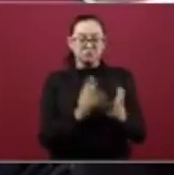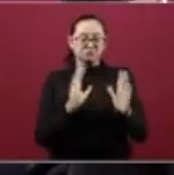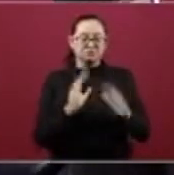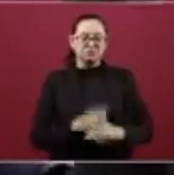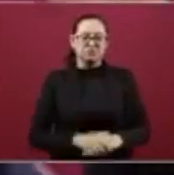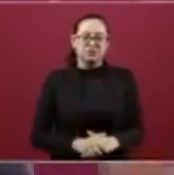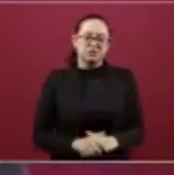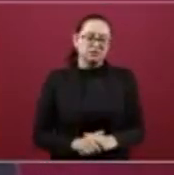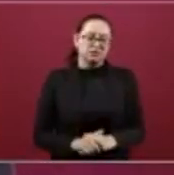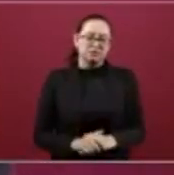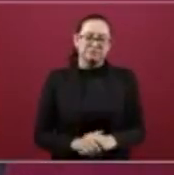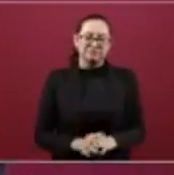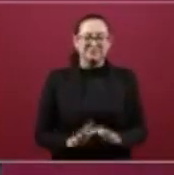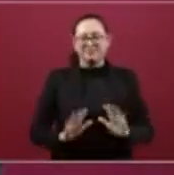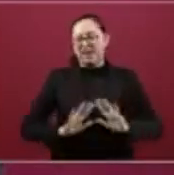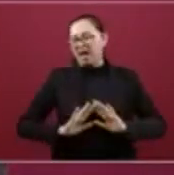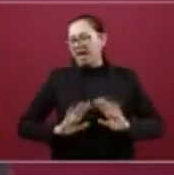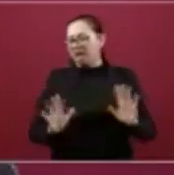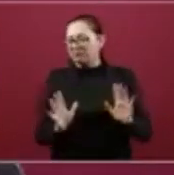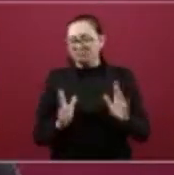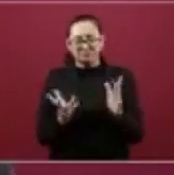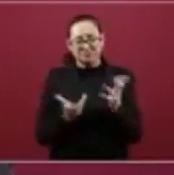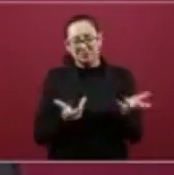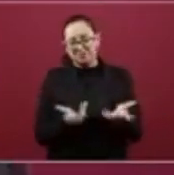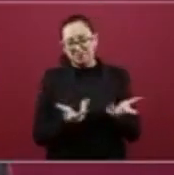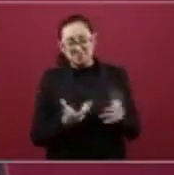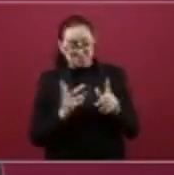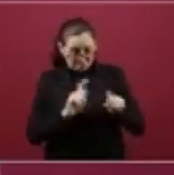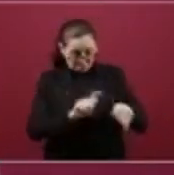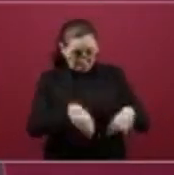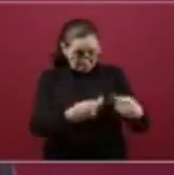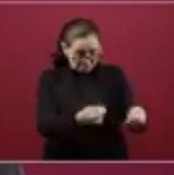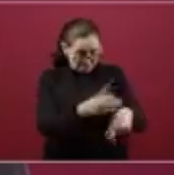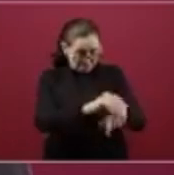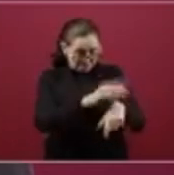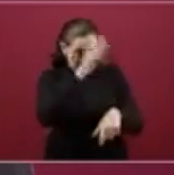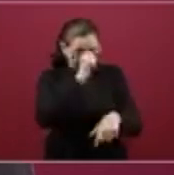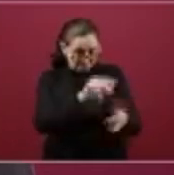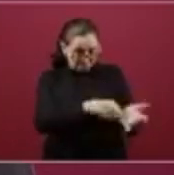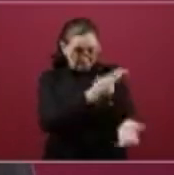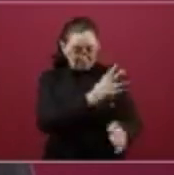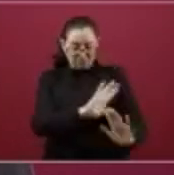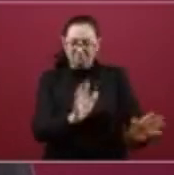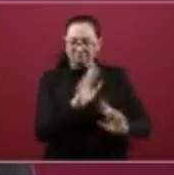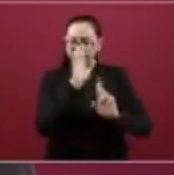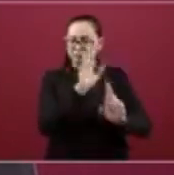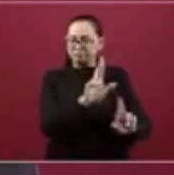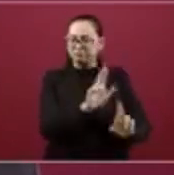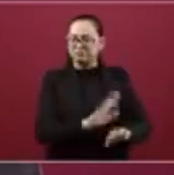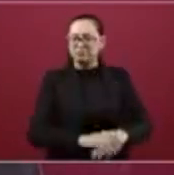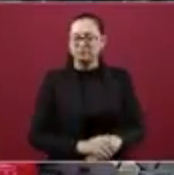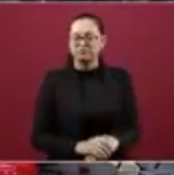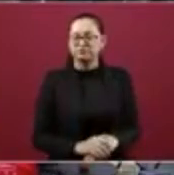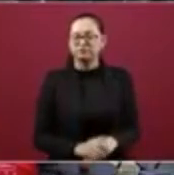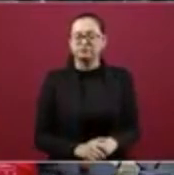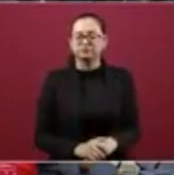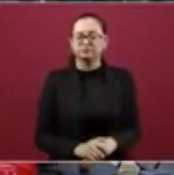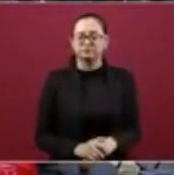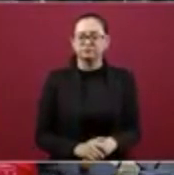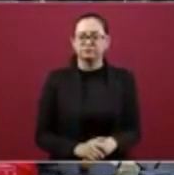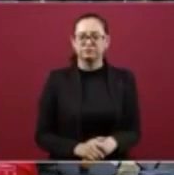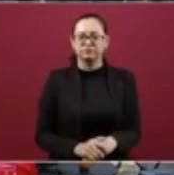nosotros vamos a respetar esas concesiones, esos acuerdos, también para que no